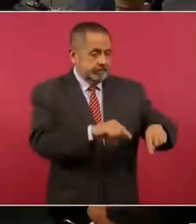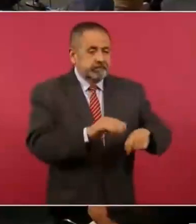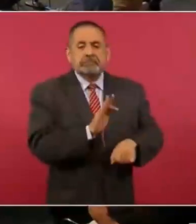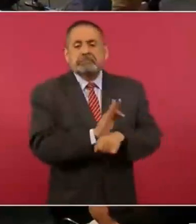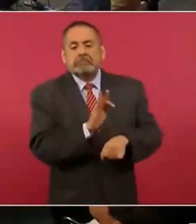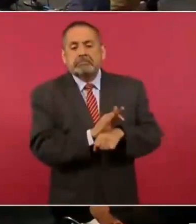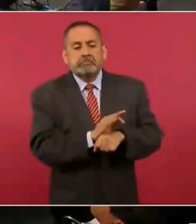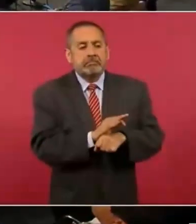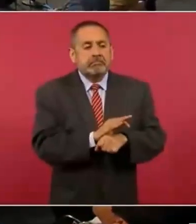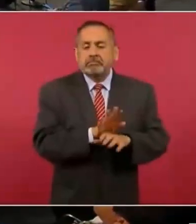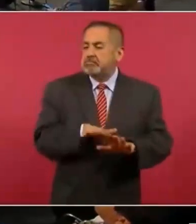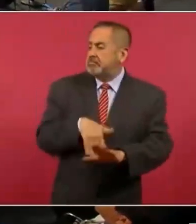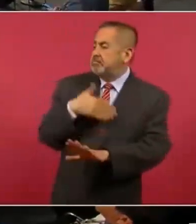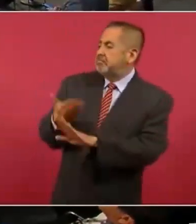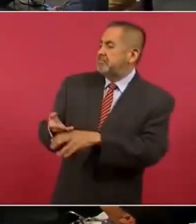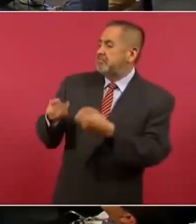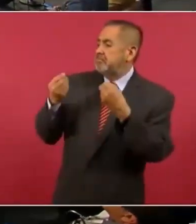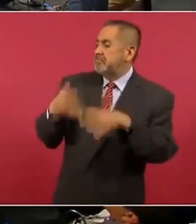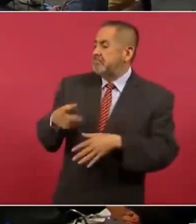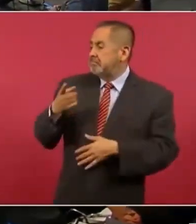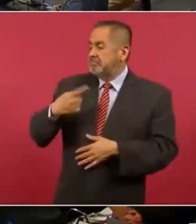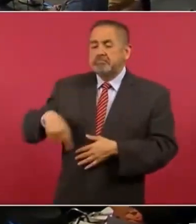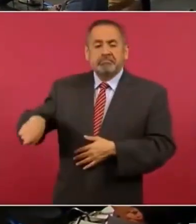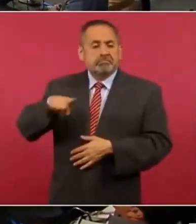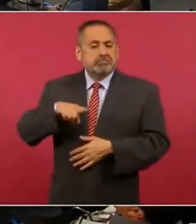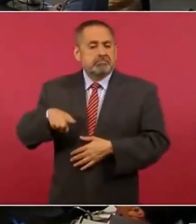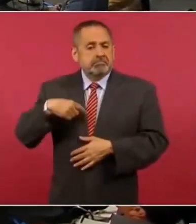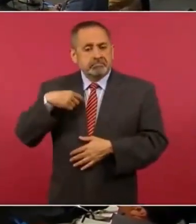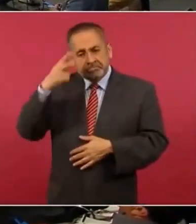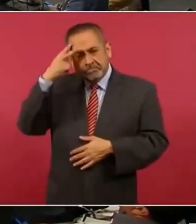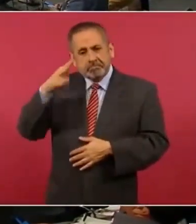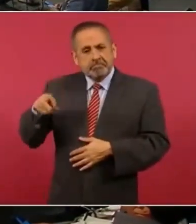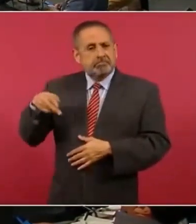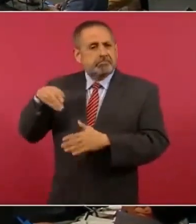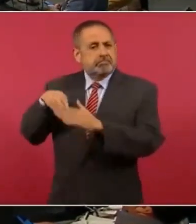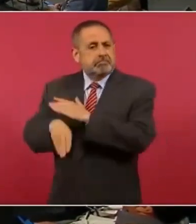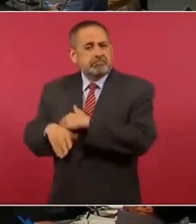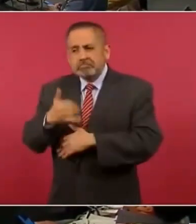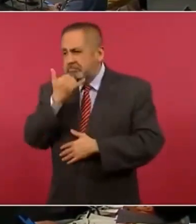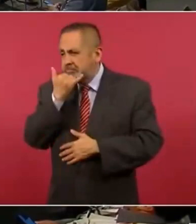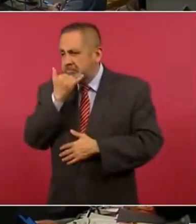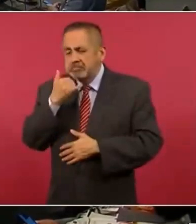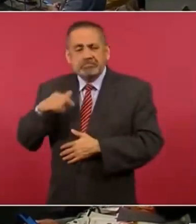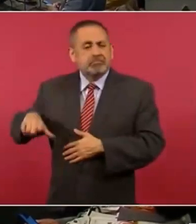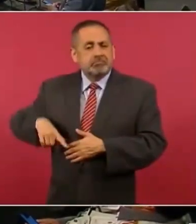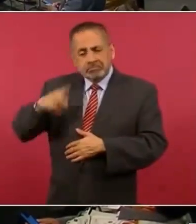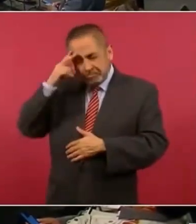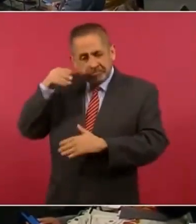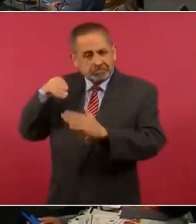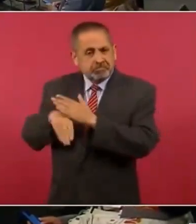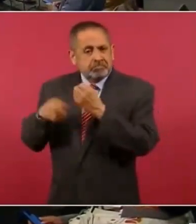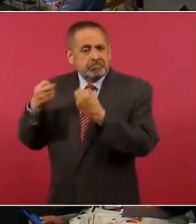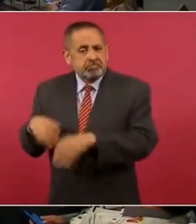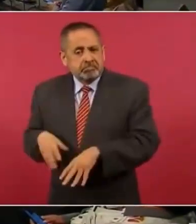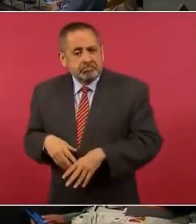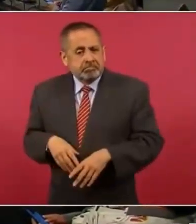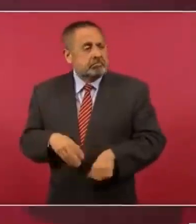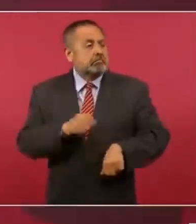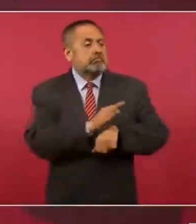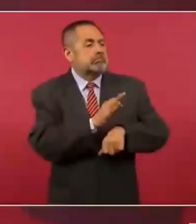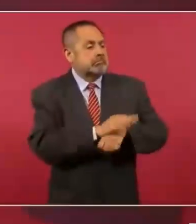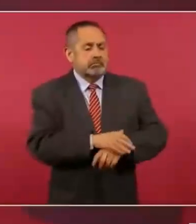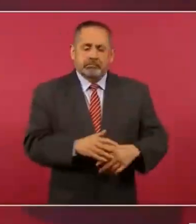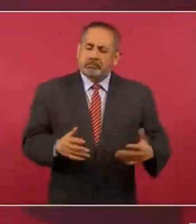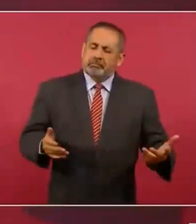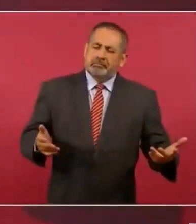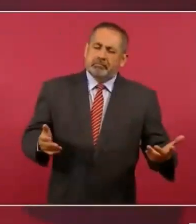en contra de empresas públicas, como es el caso, por ejemplo, de la